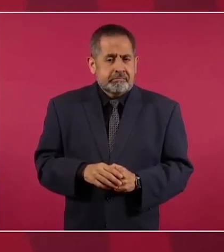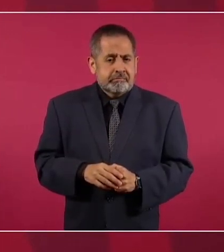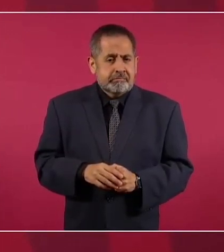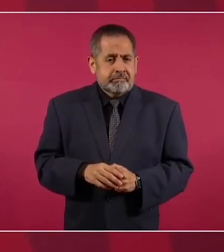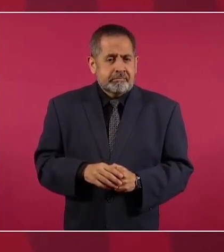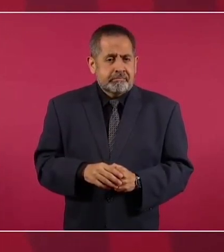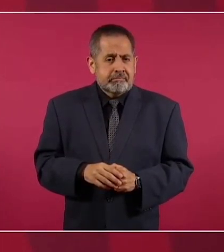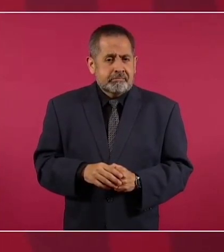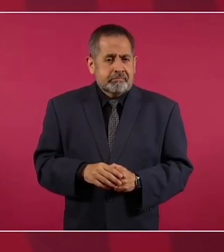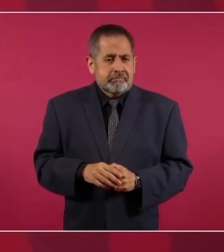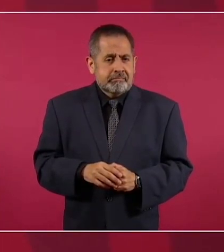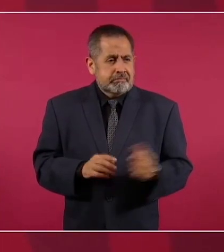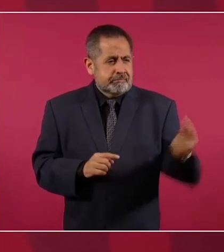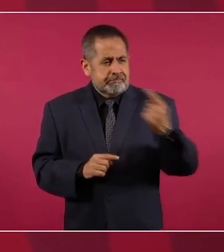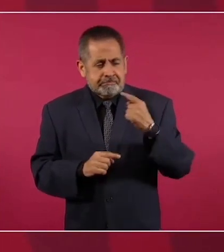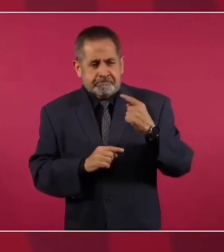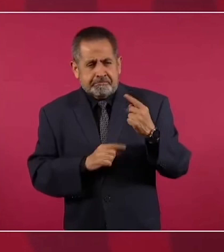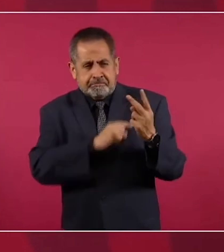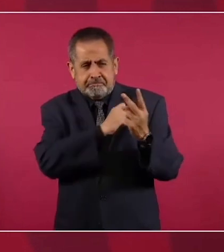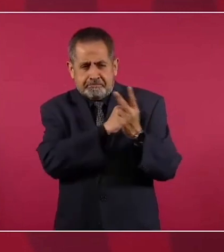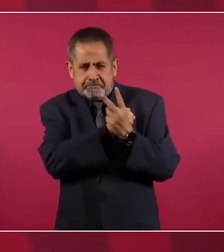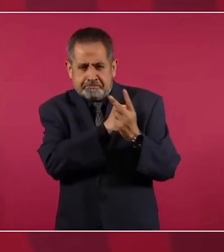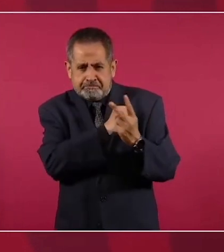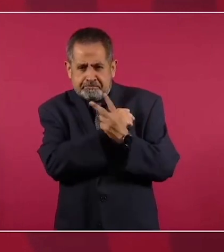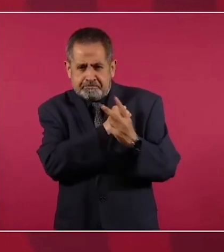seguido, vigilado,